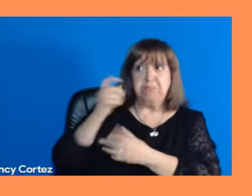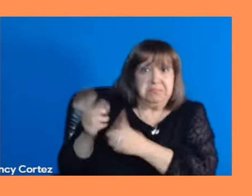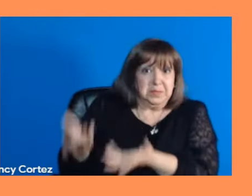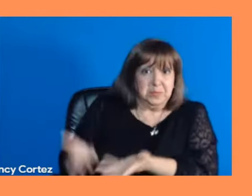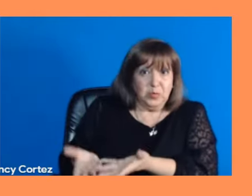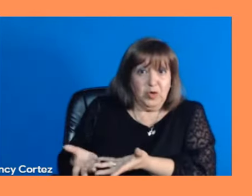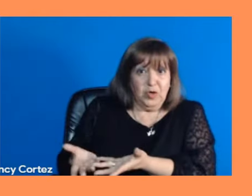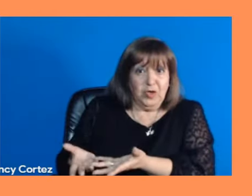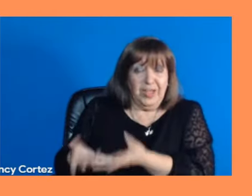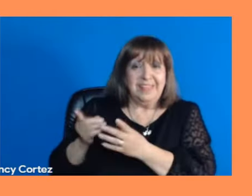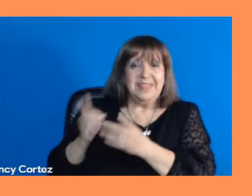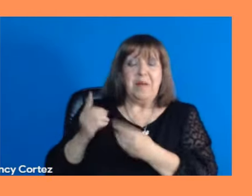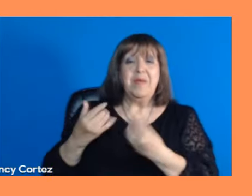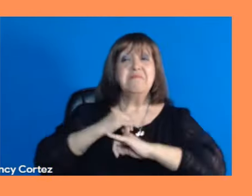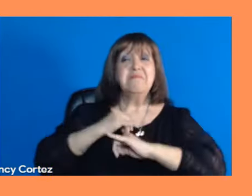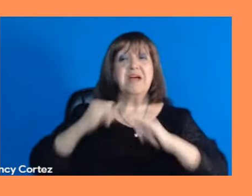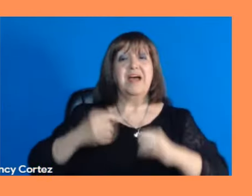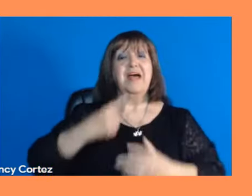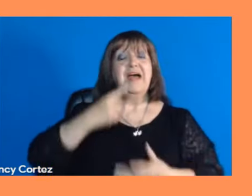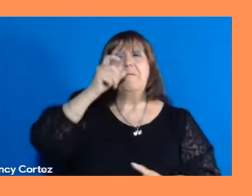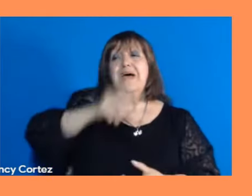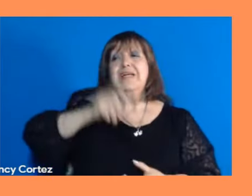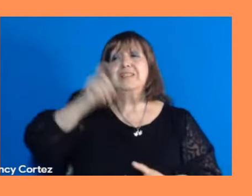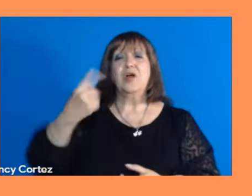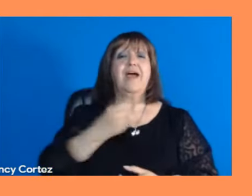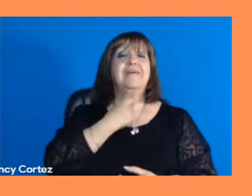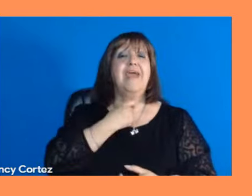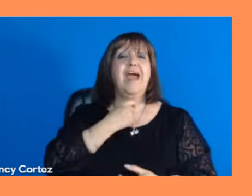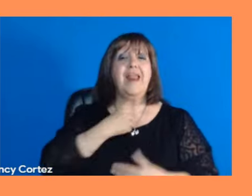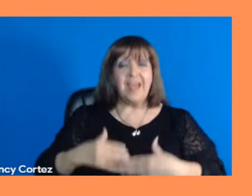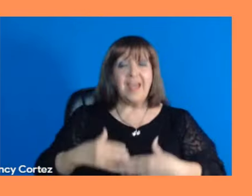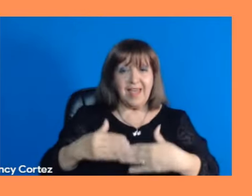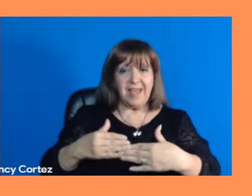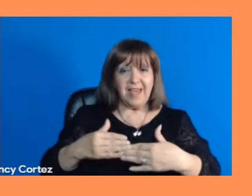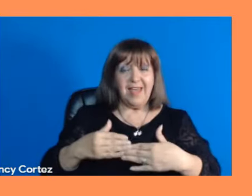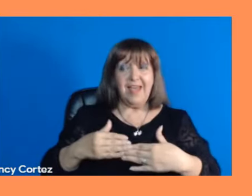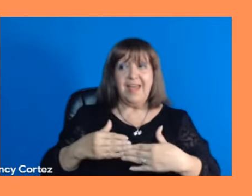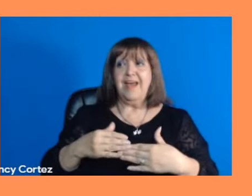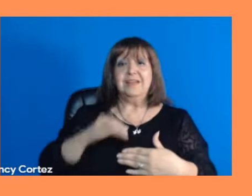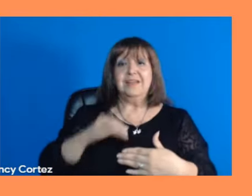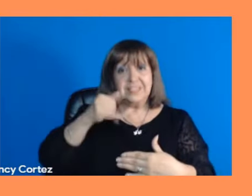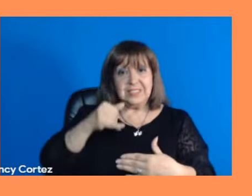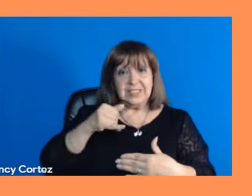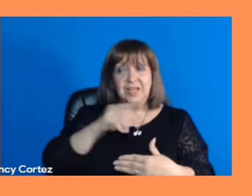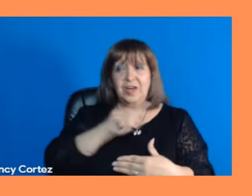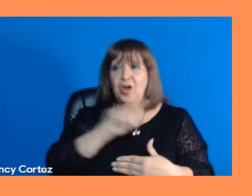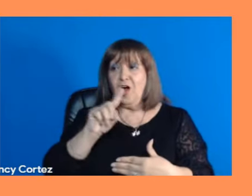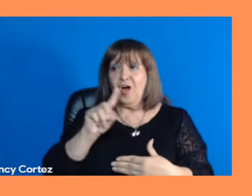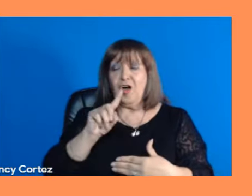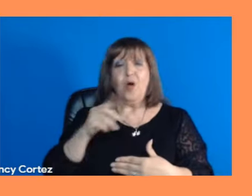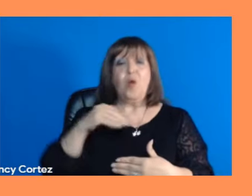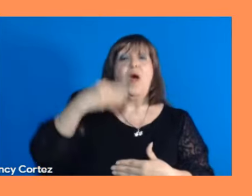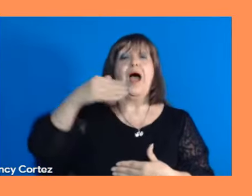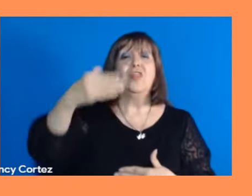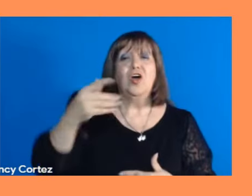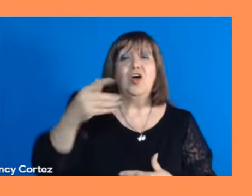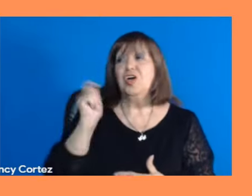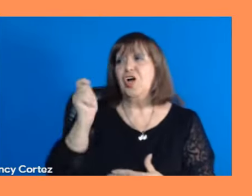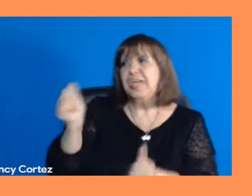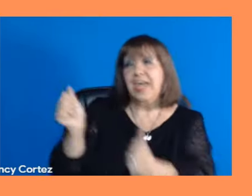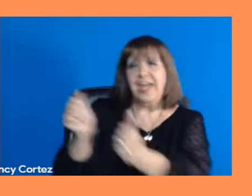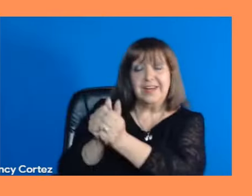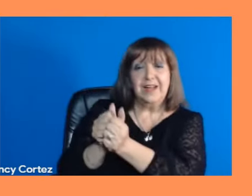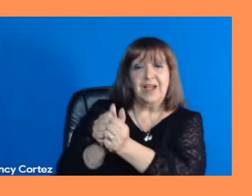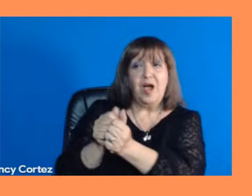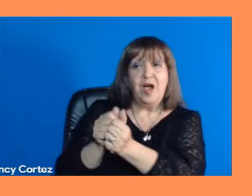si quiere o no tener hijos, cuándo y con quién, y con cuánto espaciamiento entre